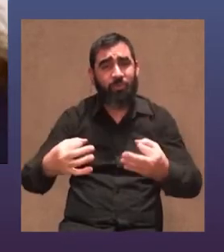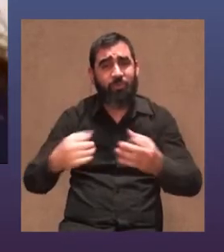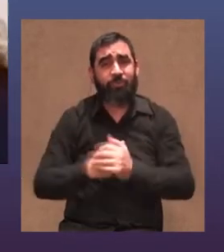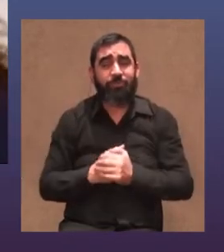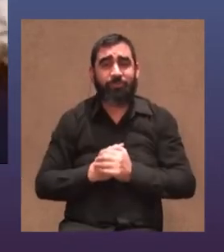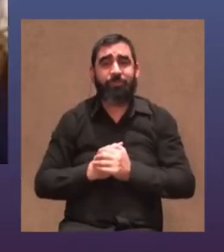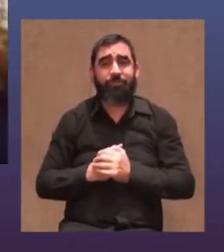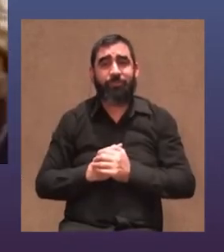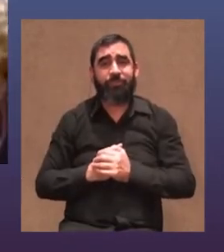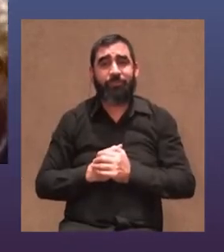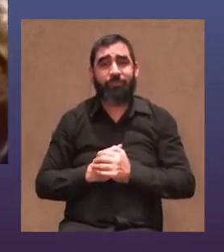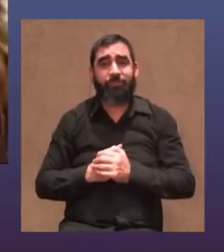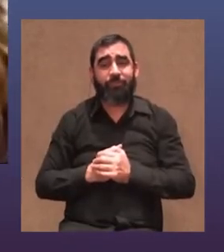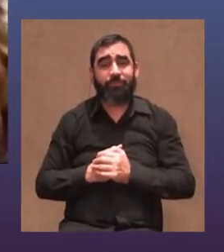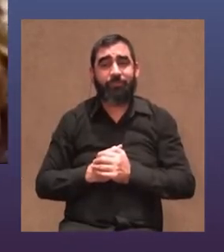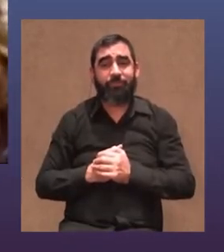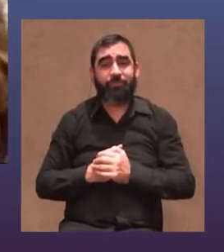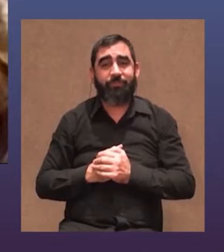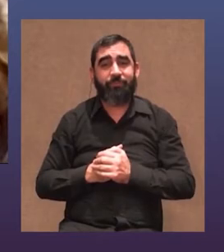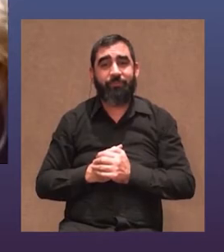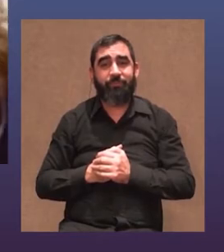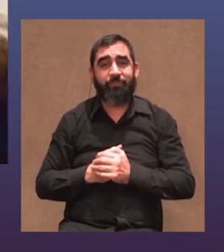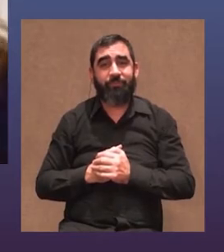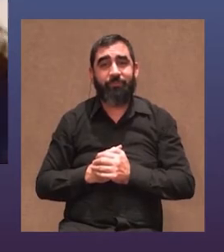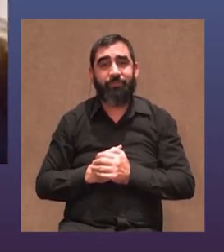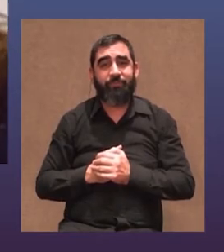parte. La integramos. Bueno, ok.